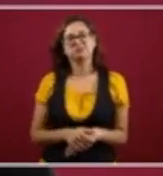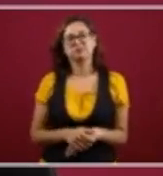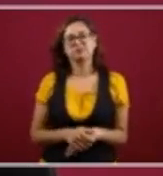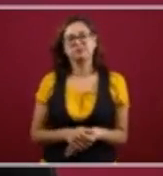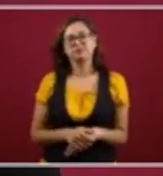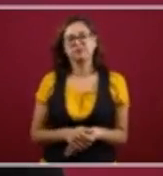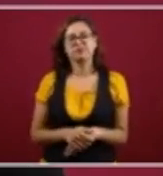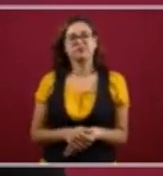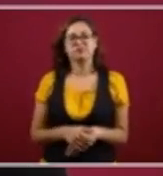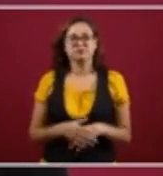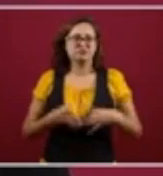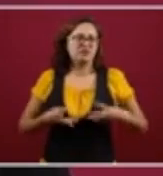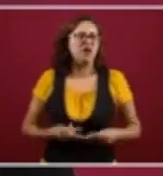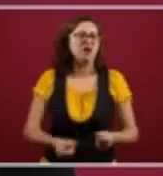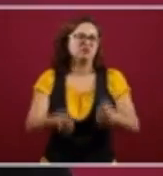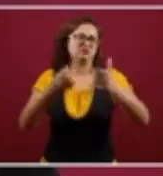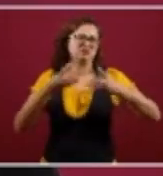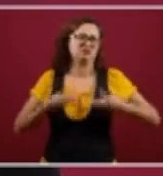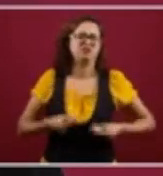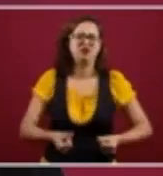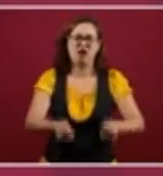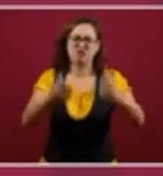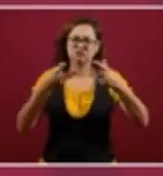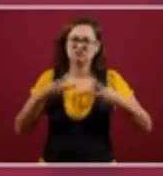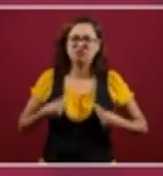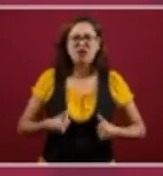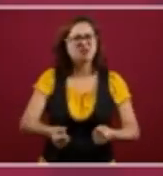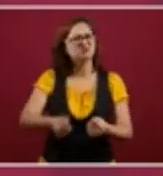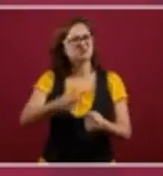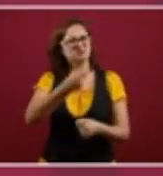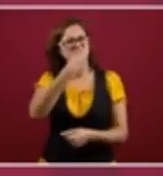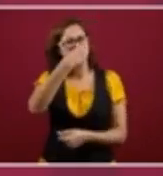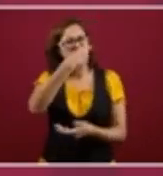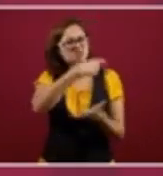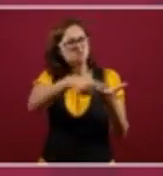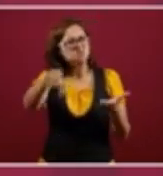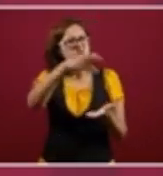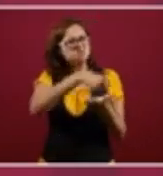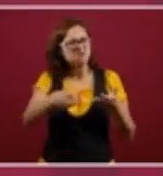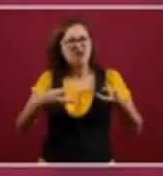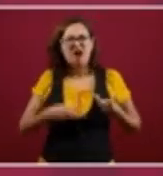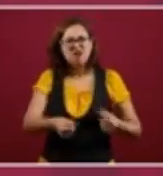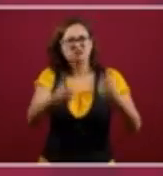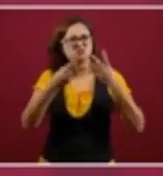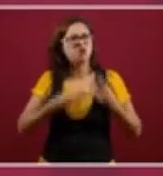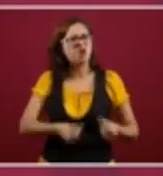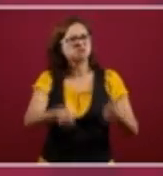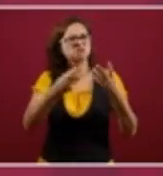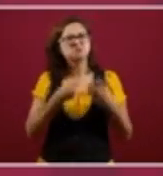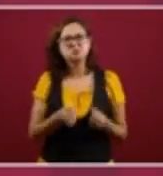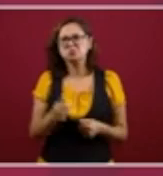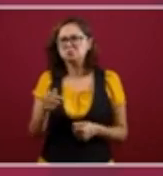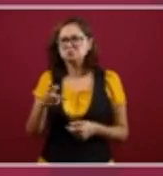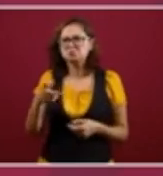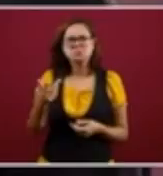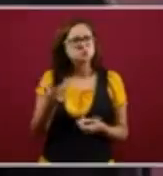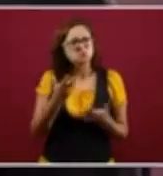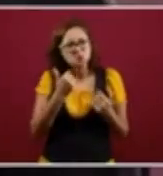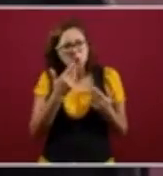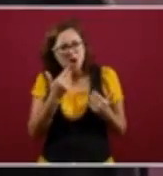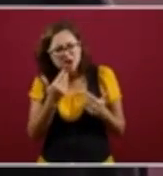se gastaba tanto en compra de medicamentos y no había abasto de medicamentos.